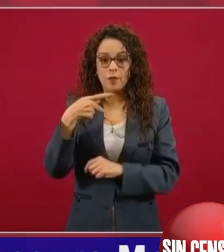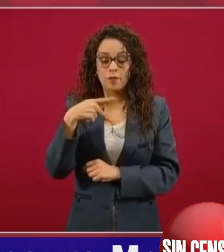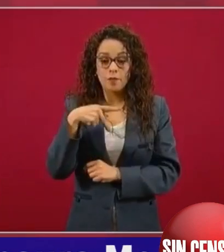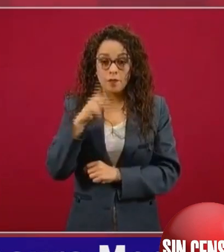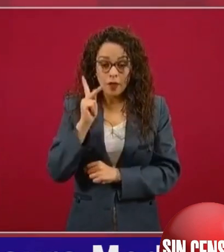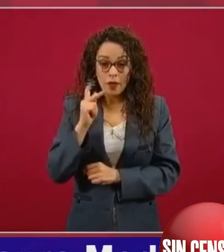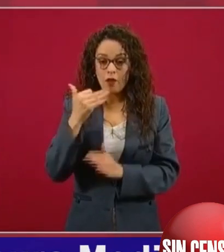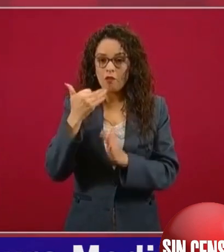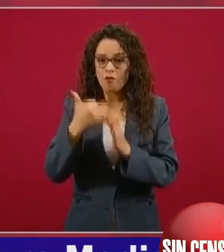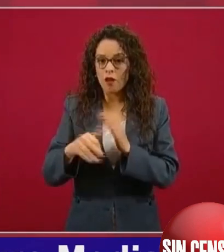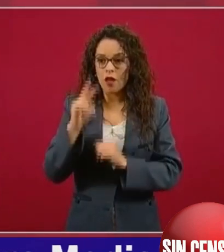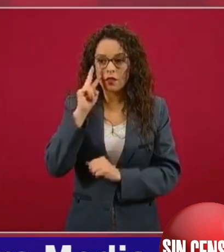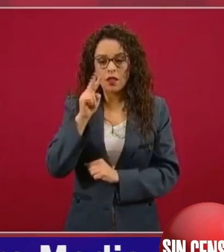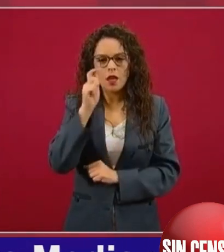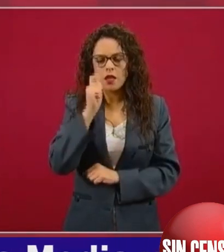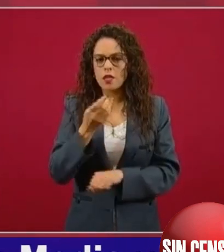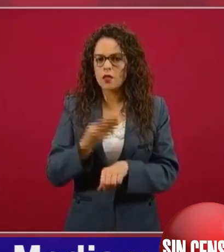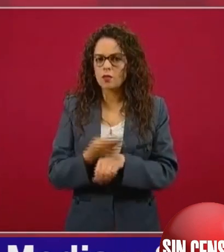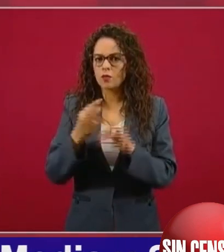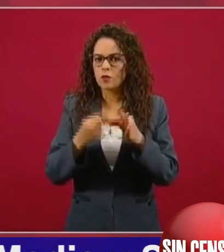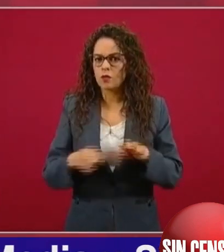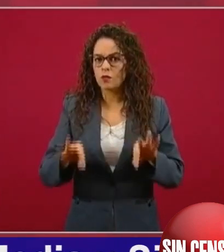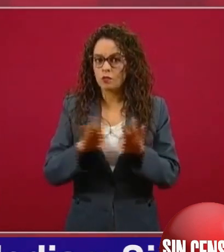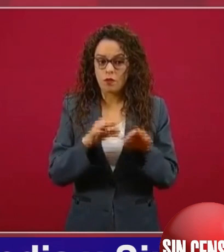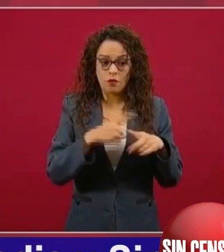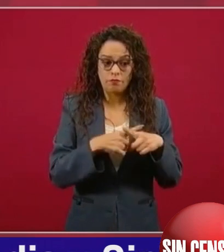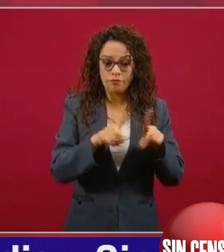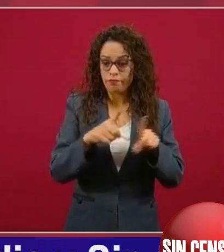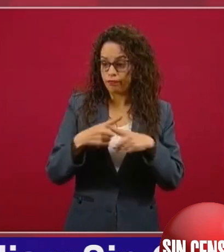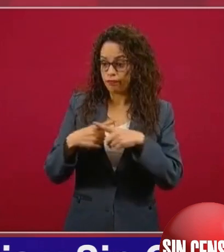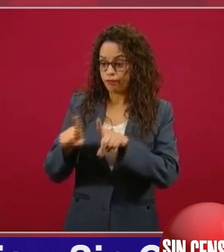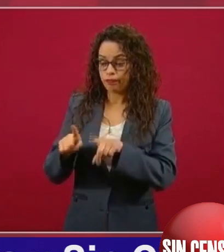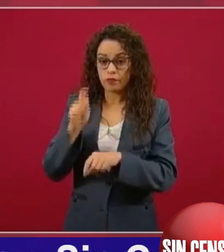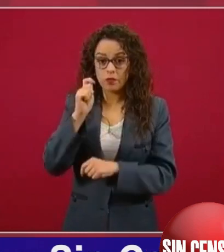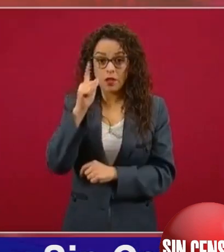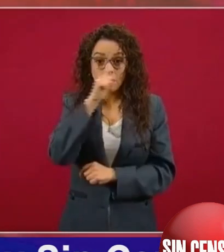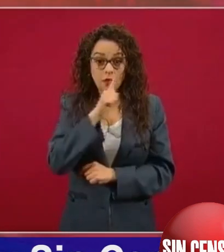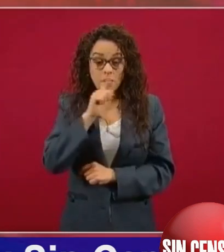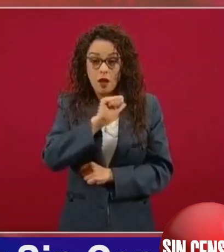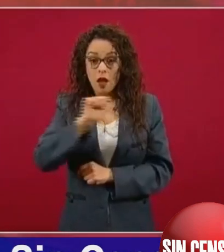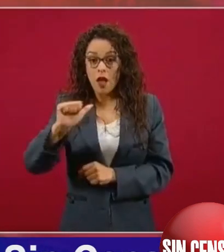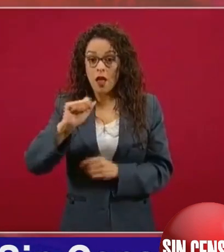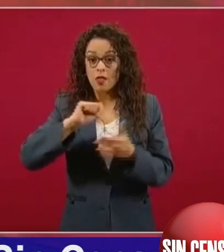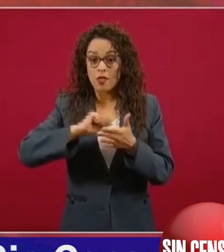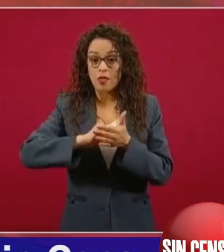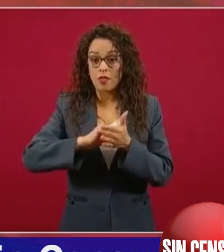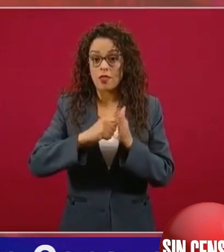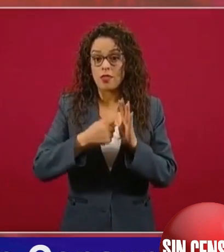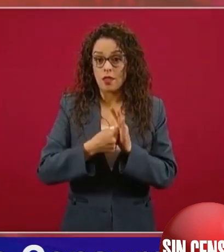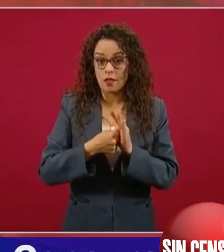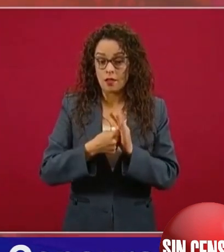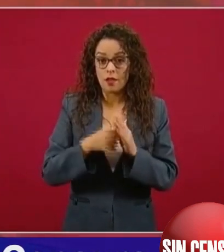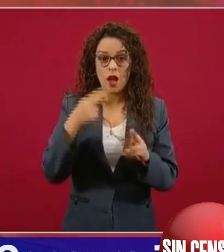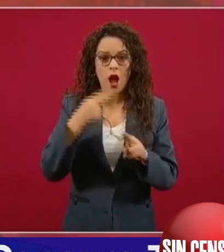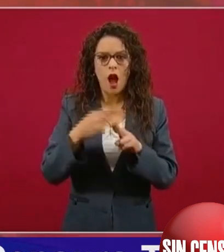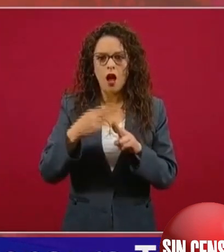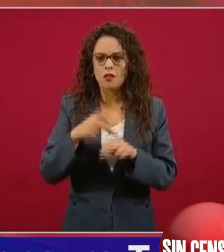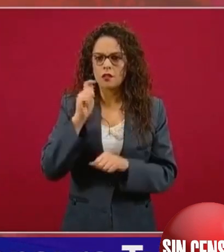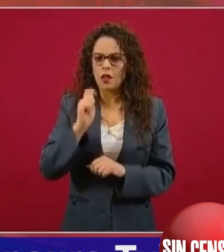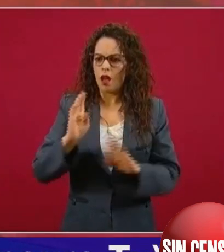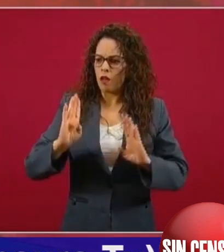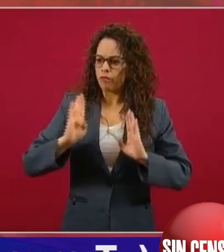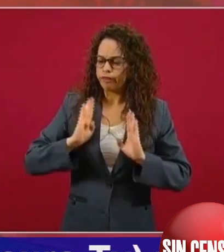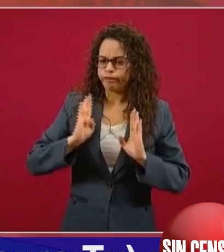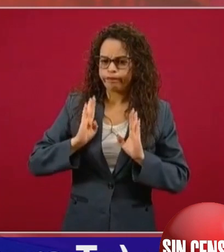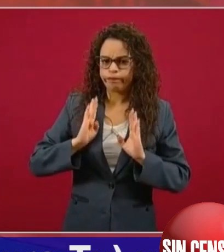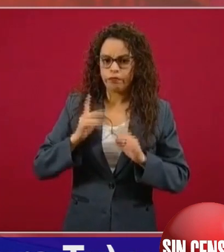que es sumamente importante de distinguir en el lenguaje técnico, en muchos campos, incluido el campo militar, pero definitivamente